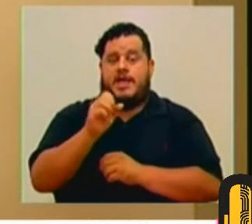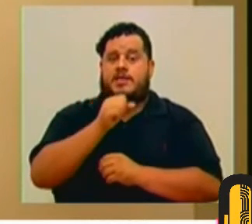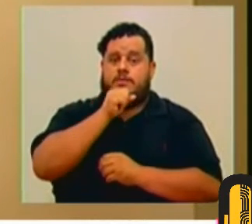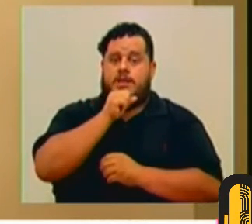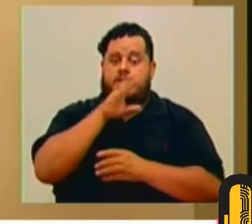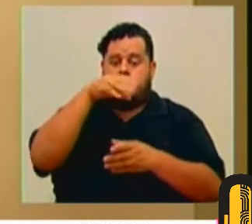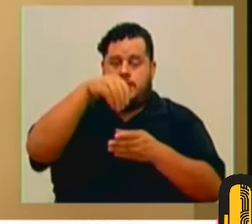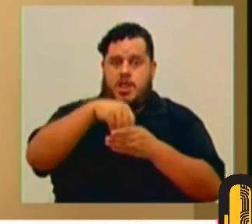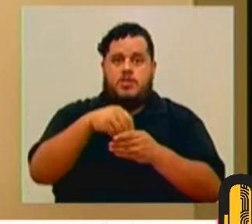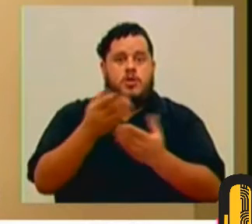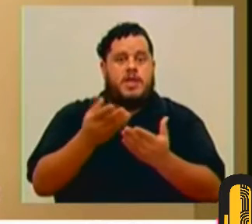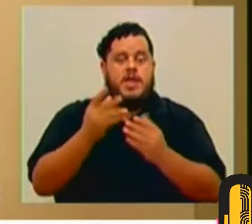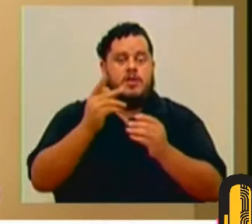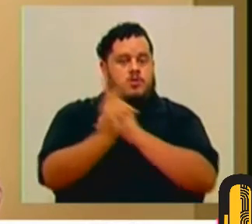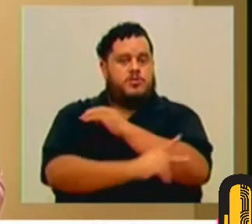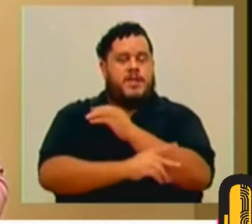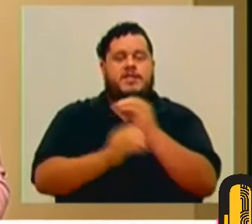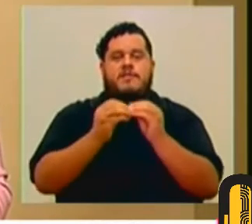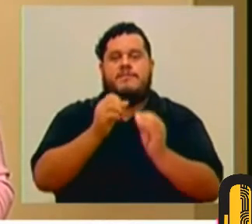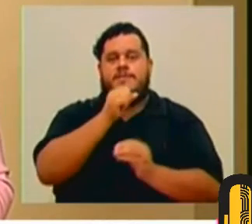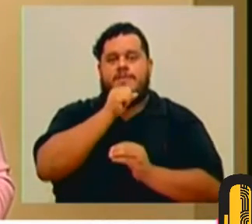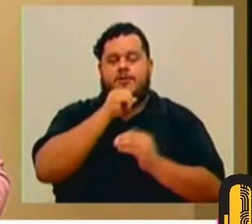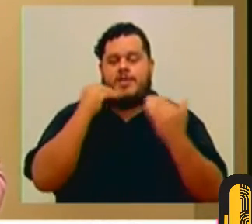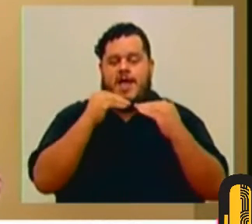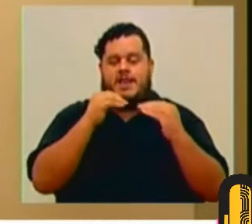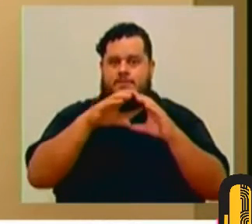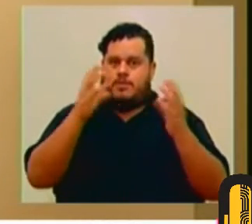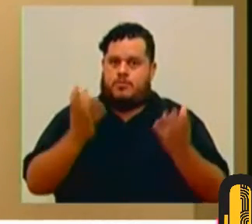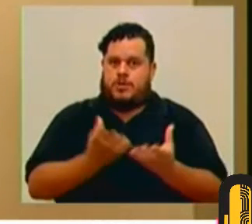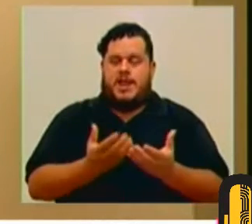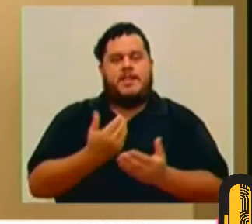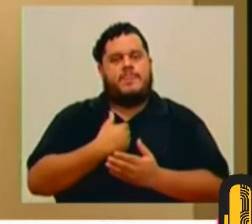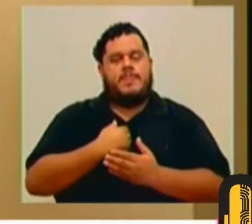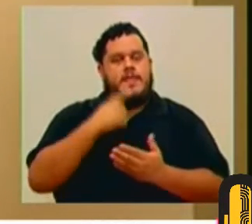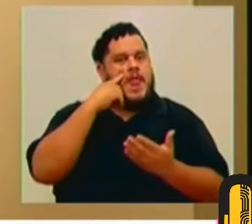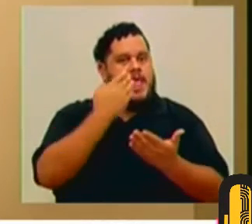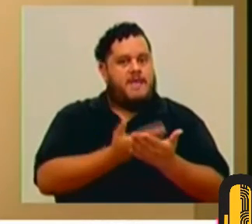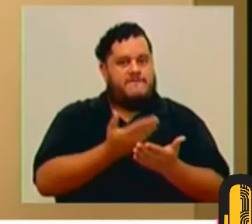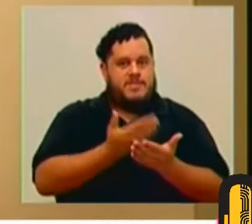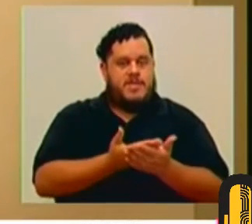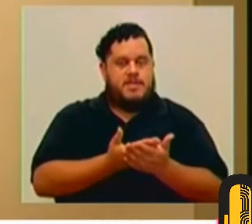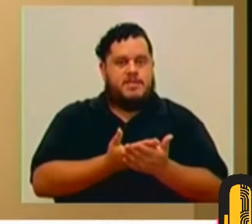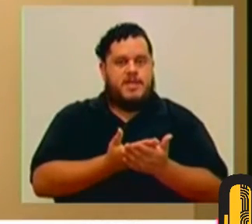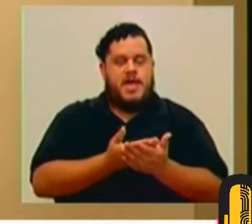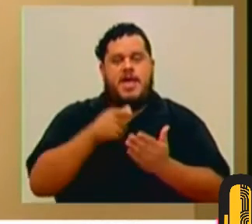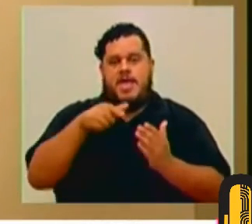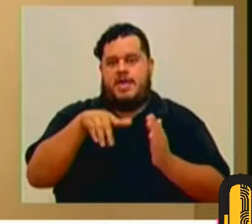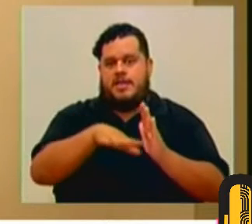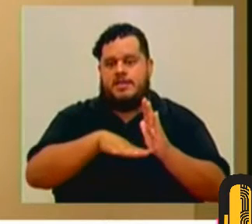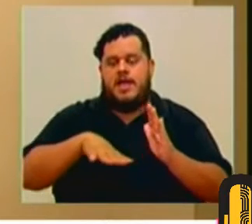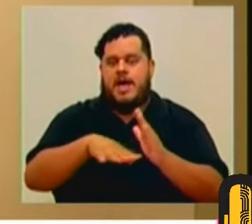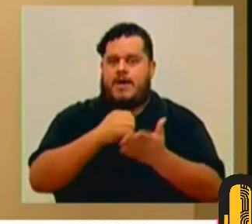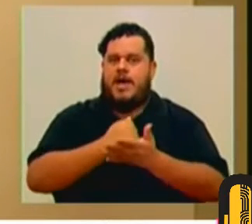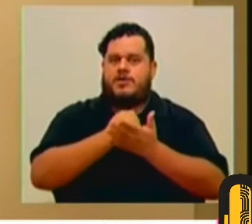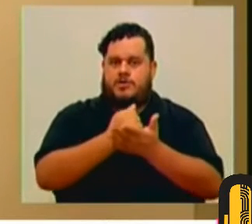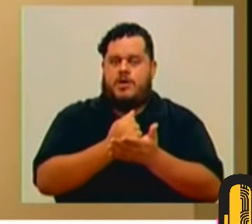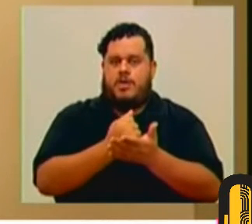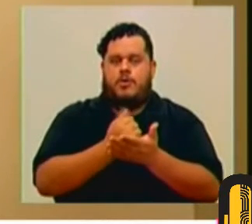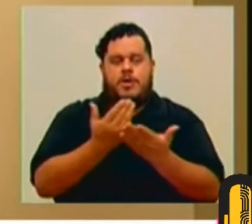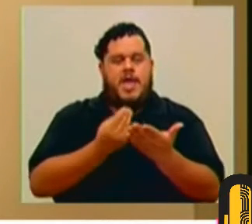países más envejecidos a nivel mundial. De tal forma que contar con evidencia en este campo ayudará sobre todo